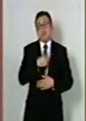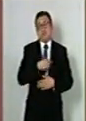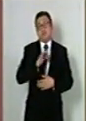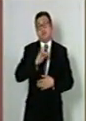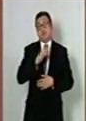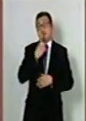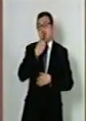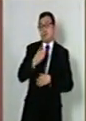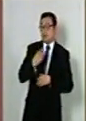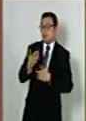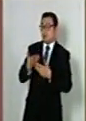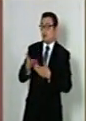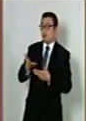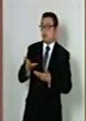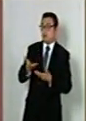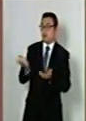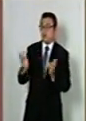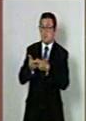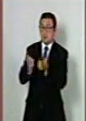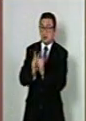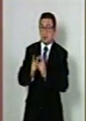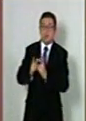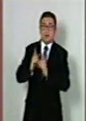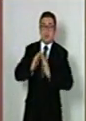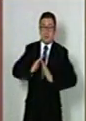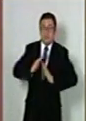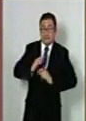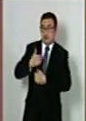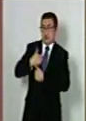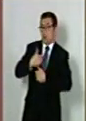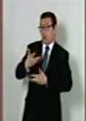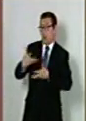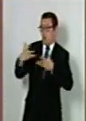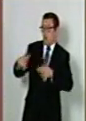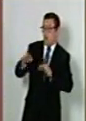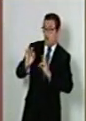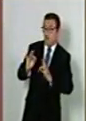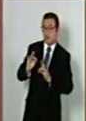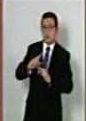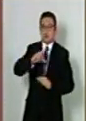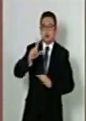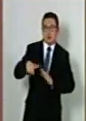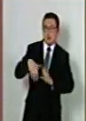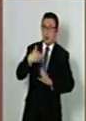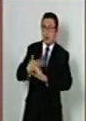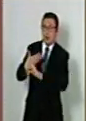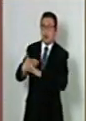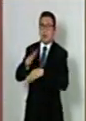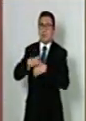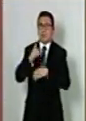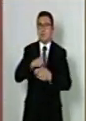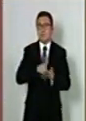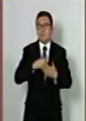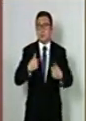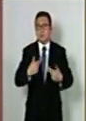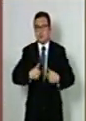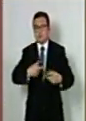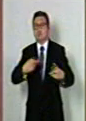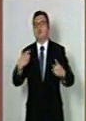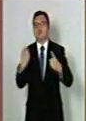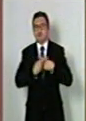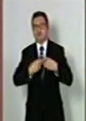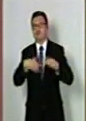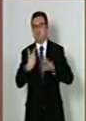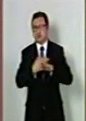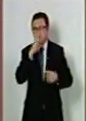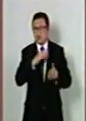gran institución y luego señalarlo como un violador sistemático de los derechos humanos. No